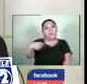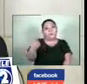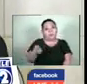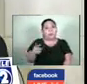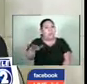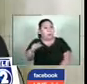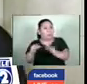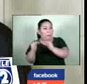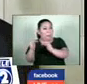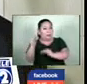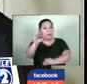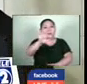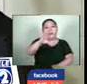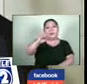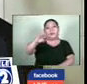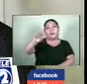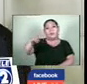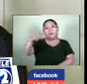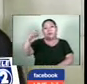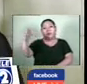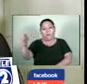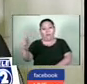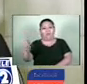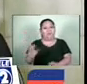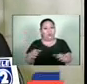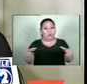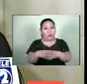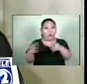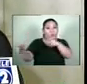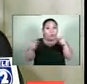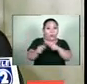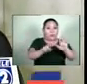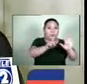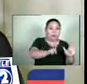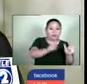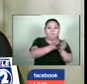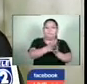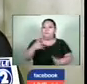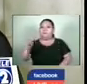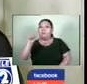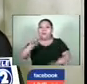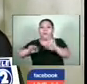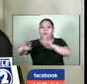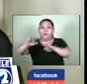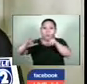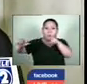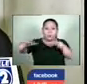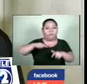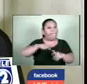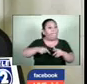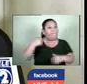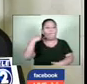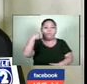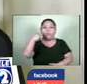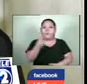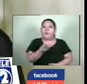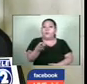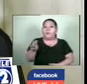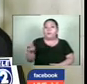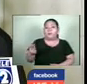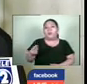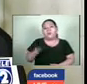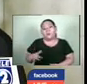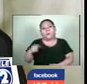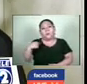poco más de 500,000 personas en el grupo etario de los 6 a los 18 años, es un dato muy importante. Creo que